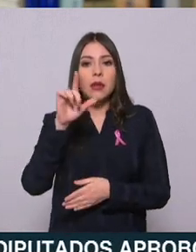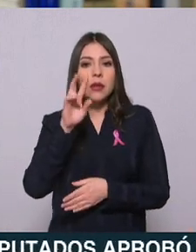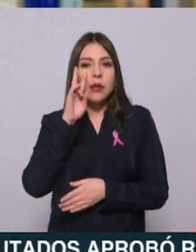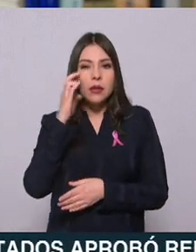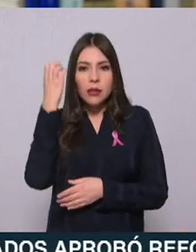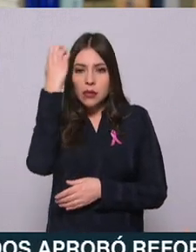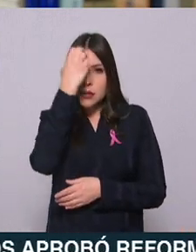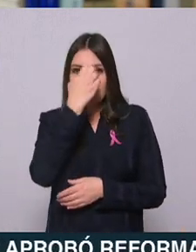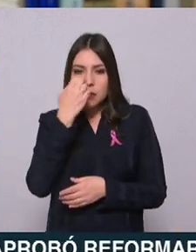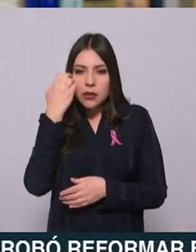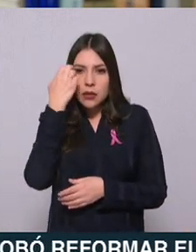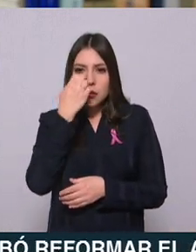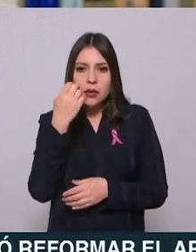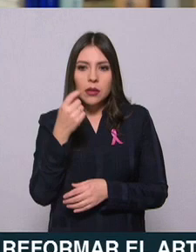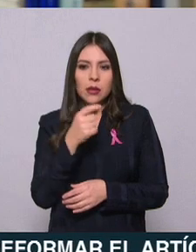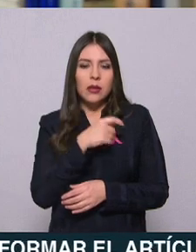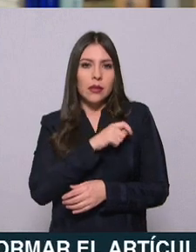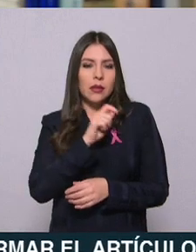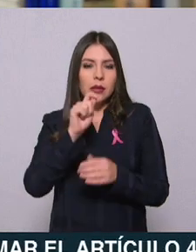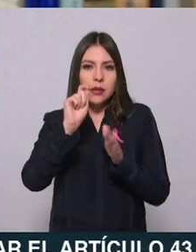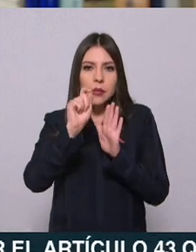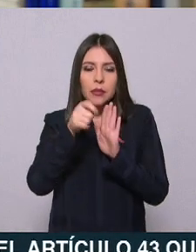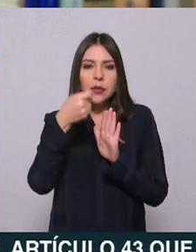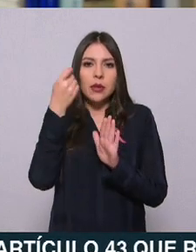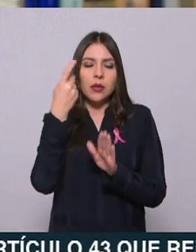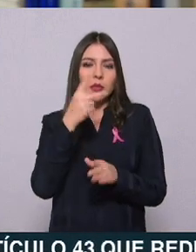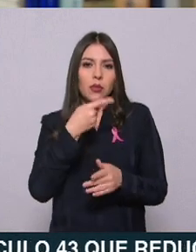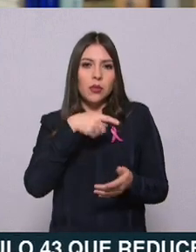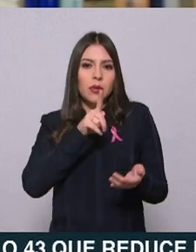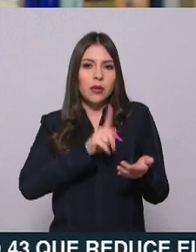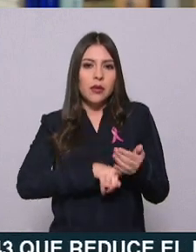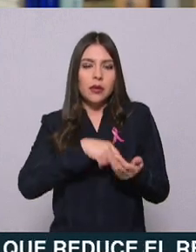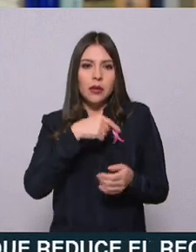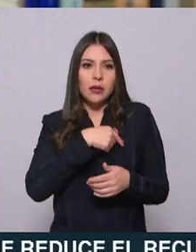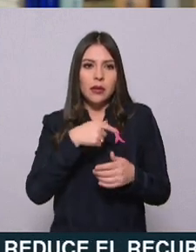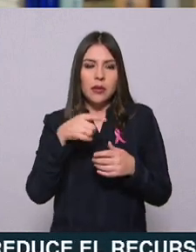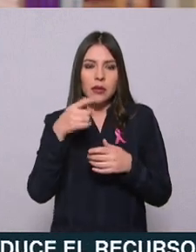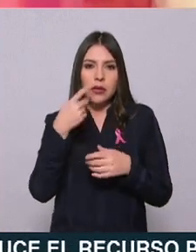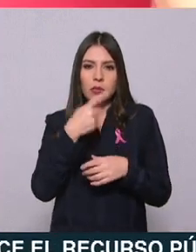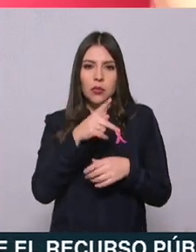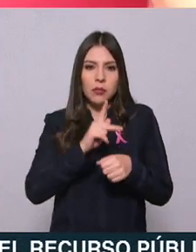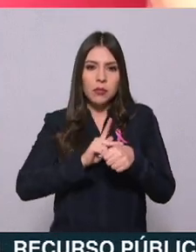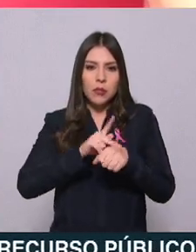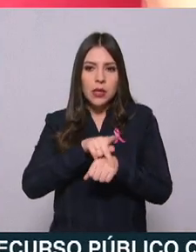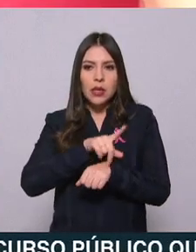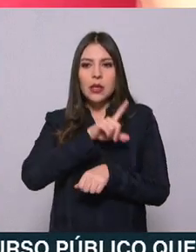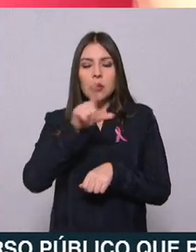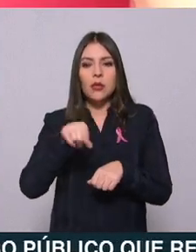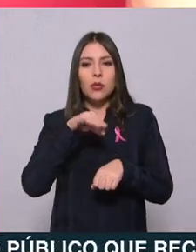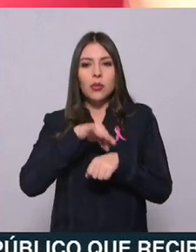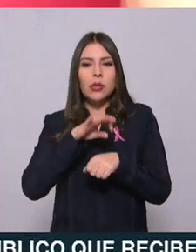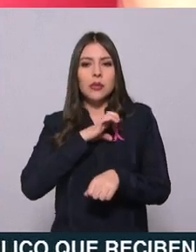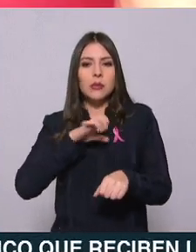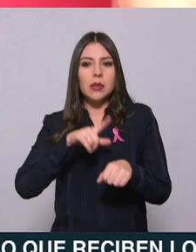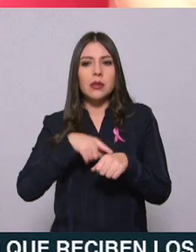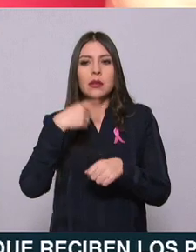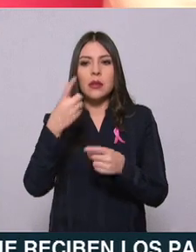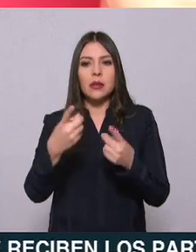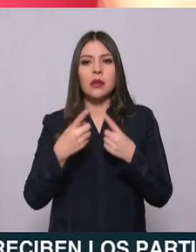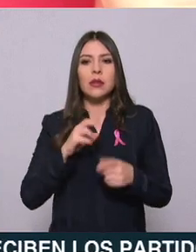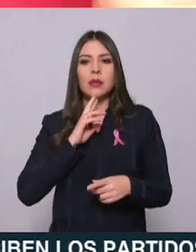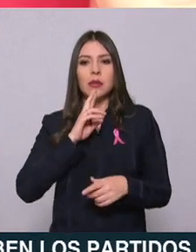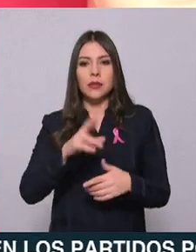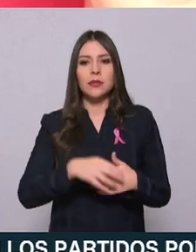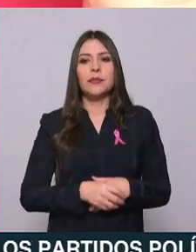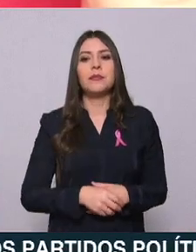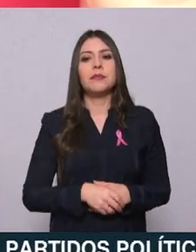la biopsia de ese tejido y el patólogo nos da el resultado. Actualmente, el cáncer de mama todavía